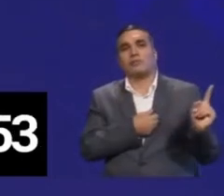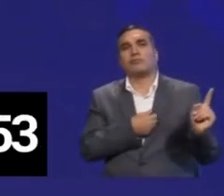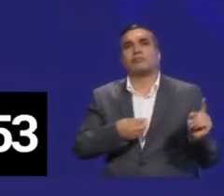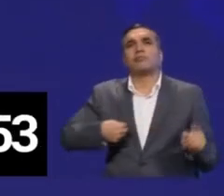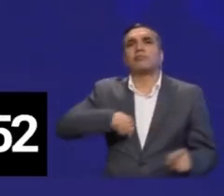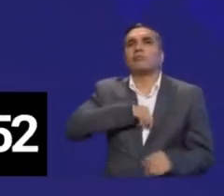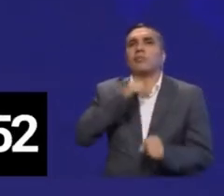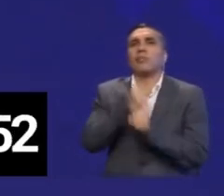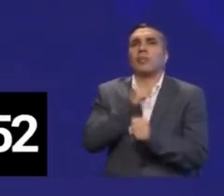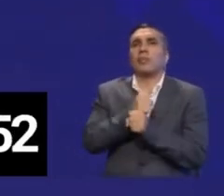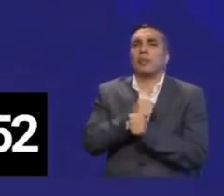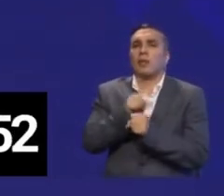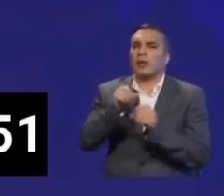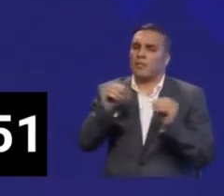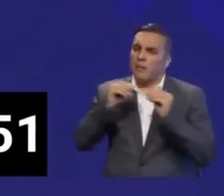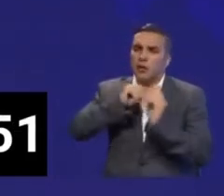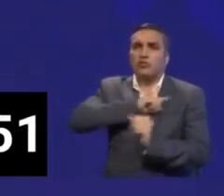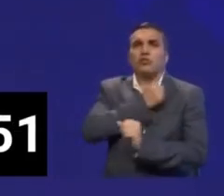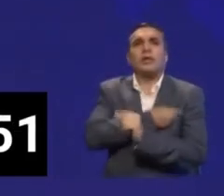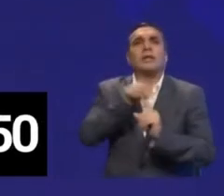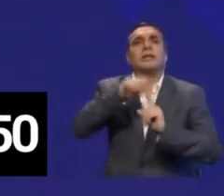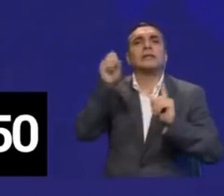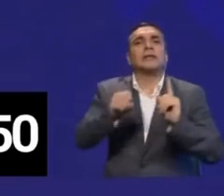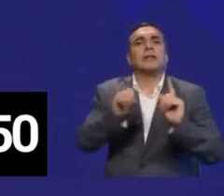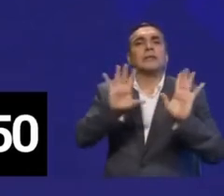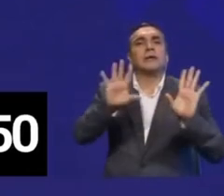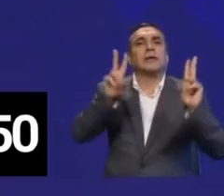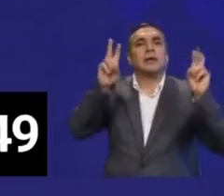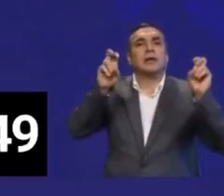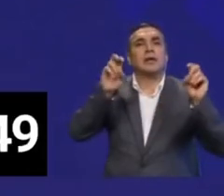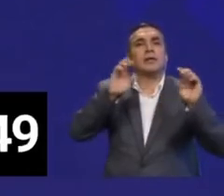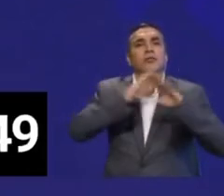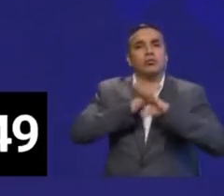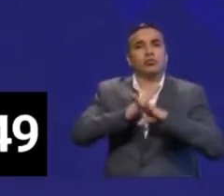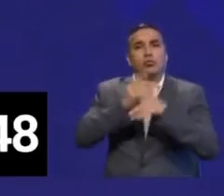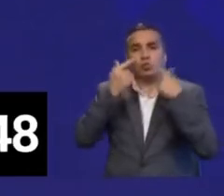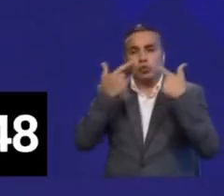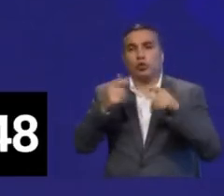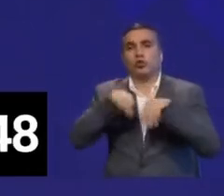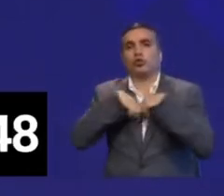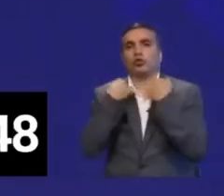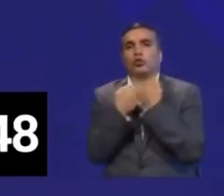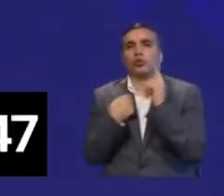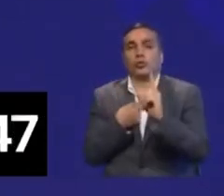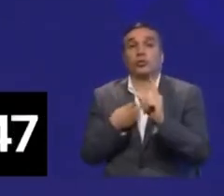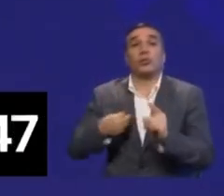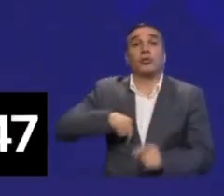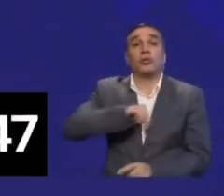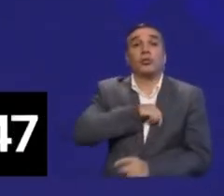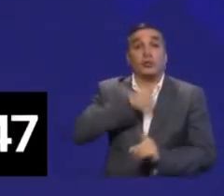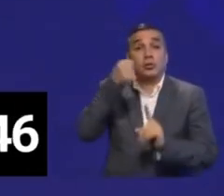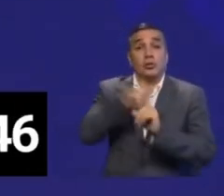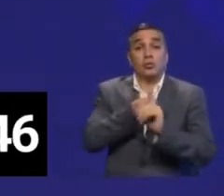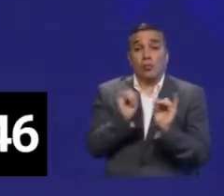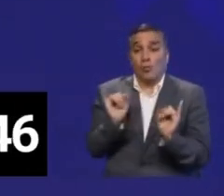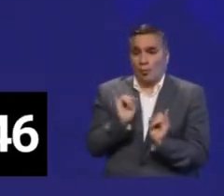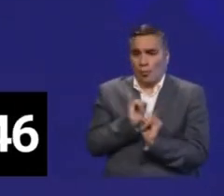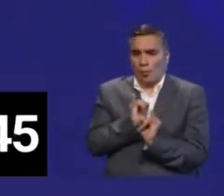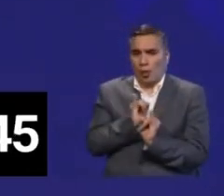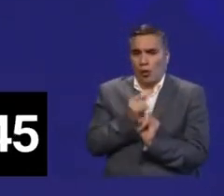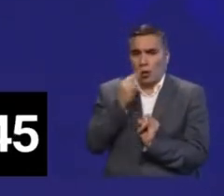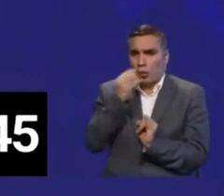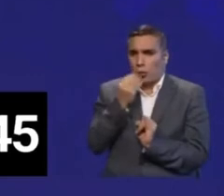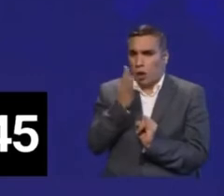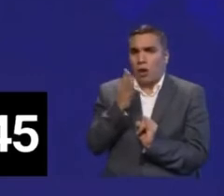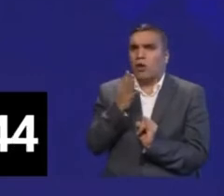vamos a trabajar en fortalecer un sistema descentralizado de protección y cuidado social. Y vamos a atacar la desnutrición infantil con